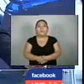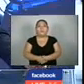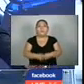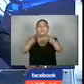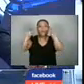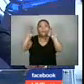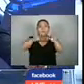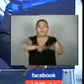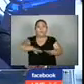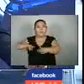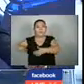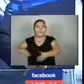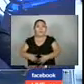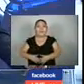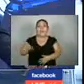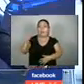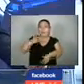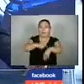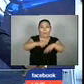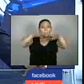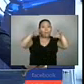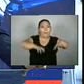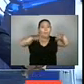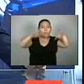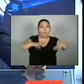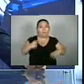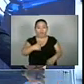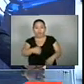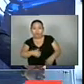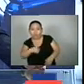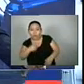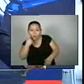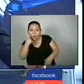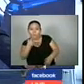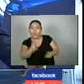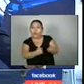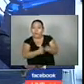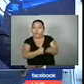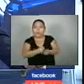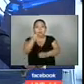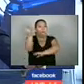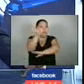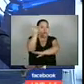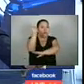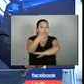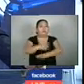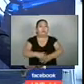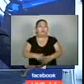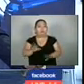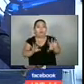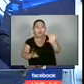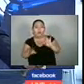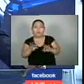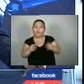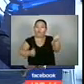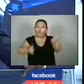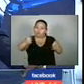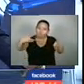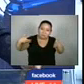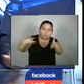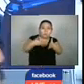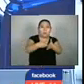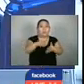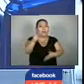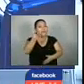Cambiamos de tema. Durante la época de lluvia, los cuerpos de socorro registran un incremento de emergencias, entre ellas los accidentes viales.